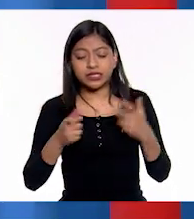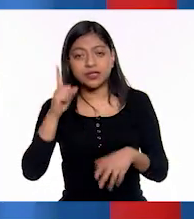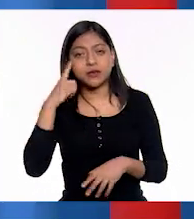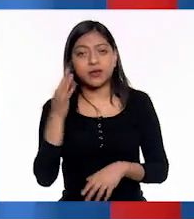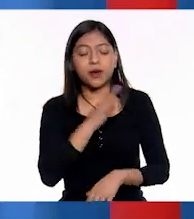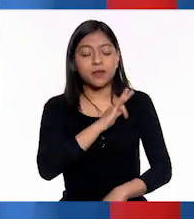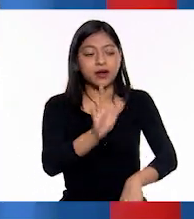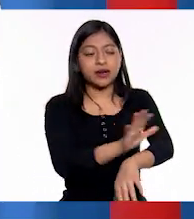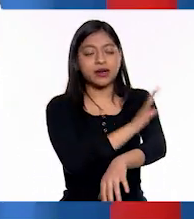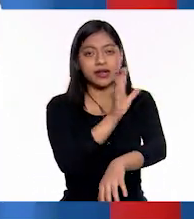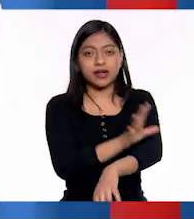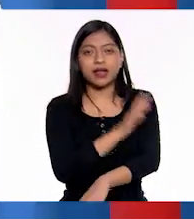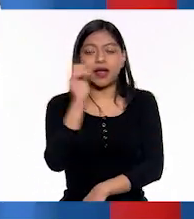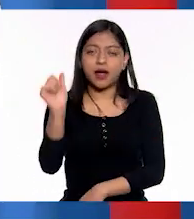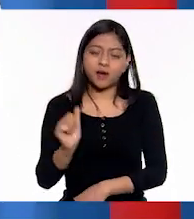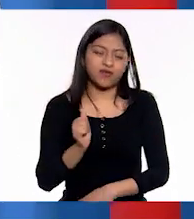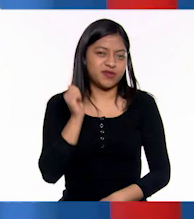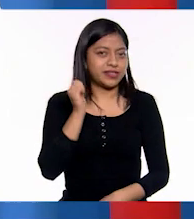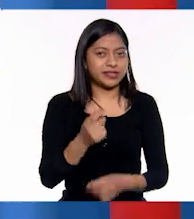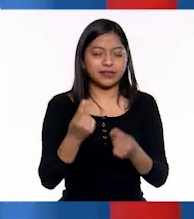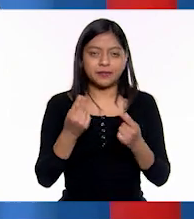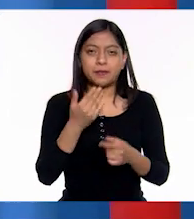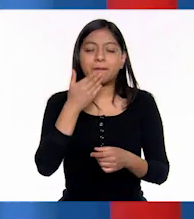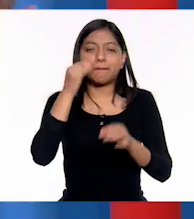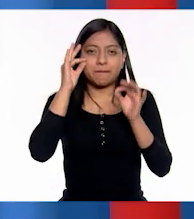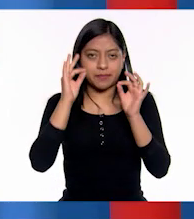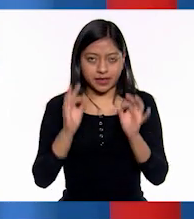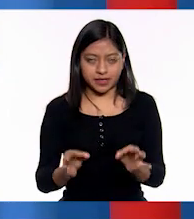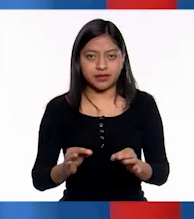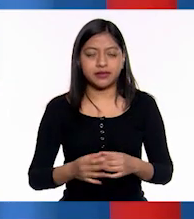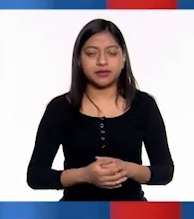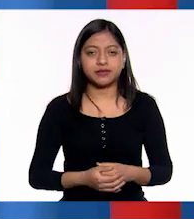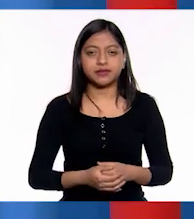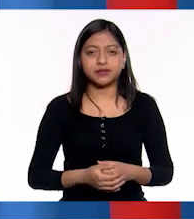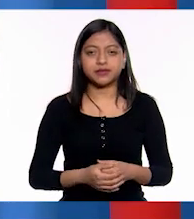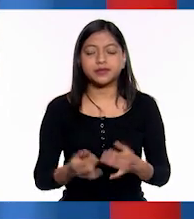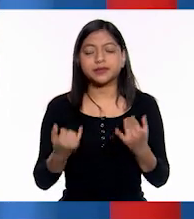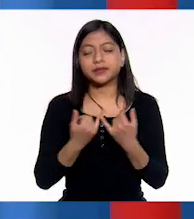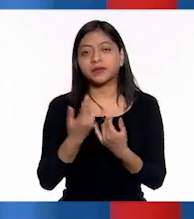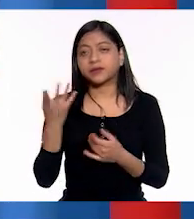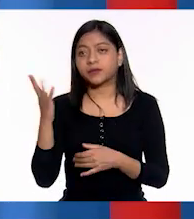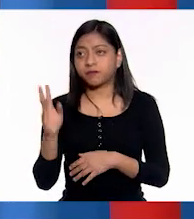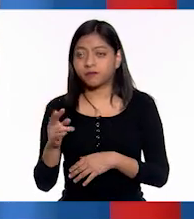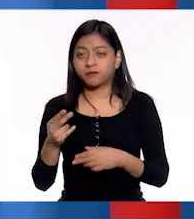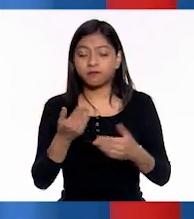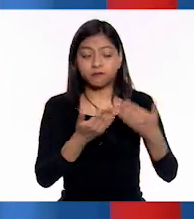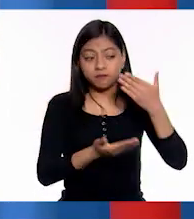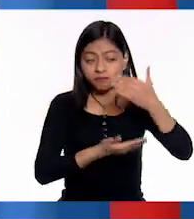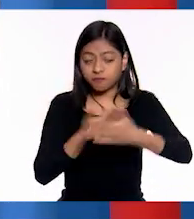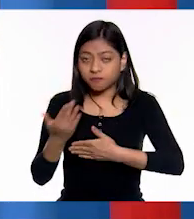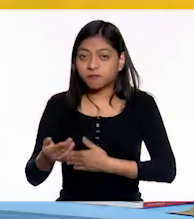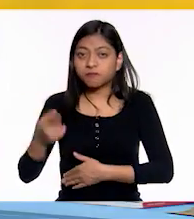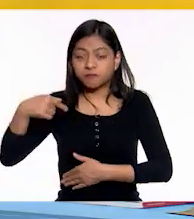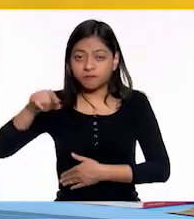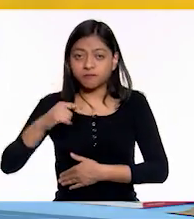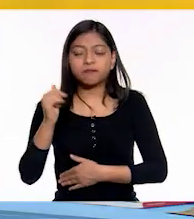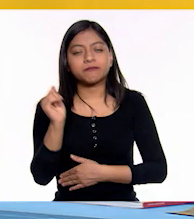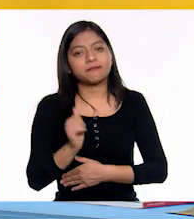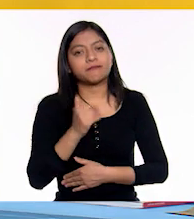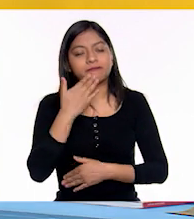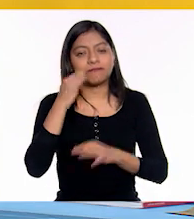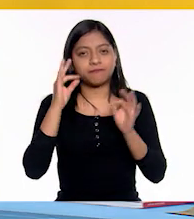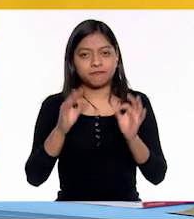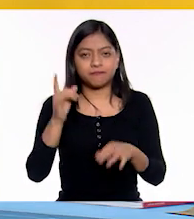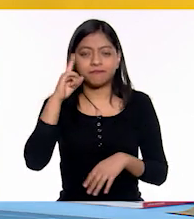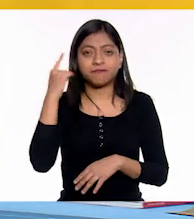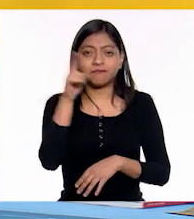optimizar la relación entre la cantidad de energía consumida y los productos y servicios finales obtenidos. Para lograr